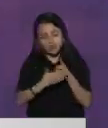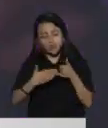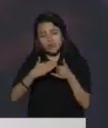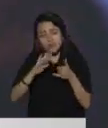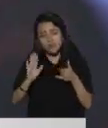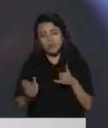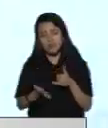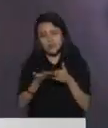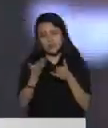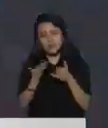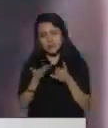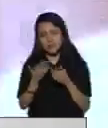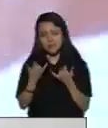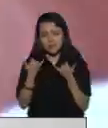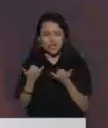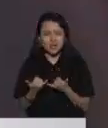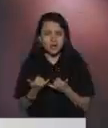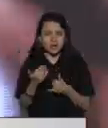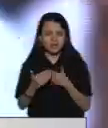mejor que lo que es hoy.